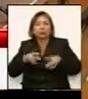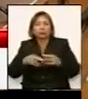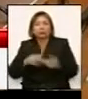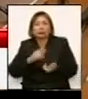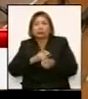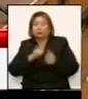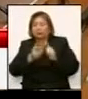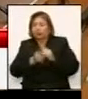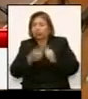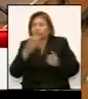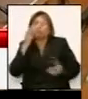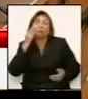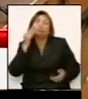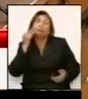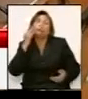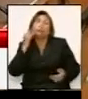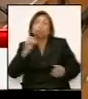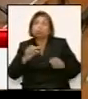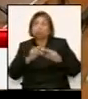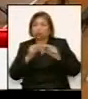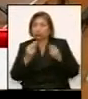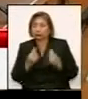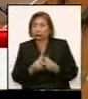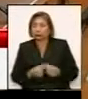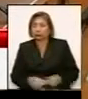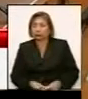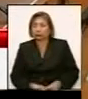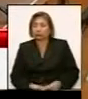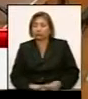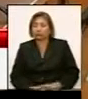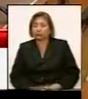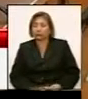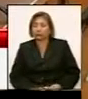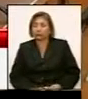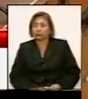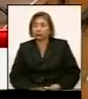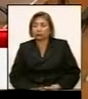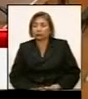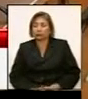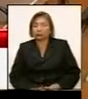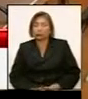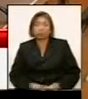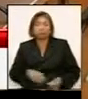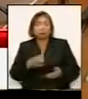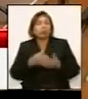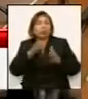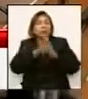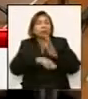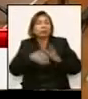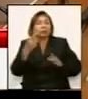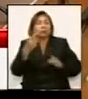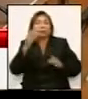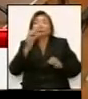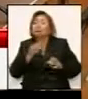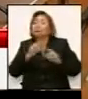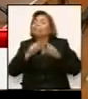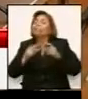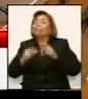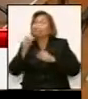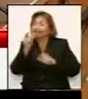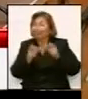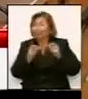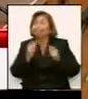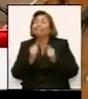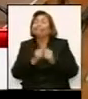reflejan la experiencia de ese grupo es importante también contarles que la investigación se hizo bajo un enfoque de género que buscan tomar